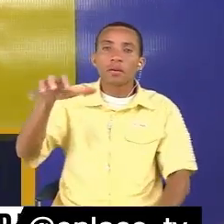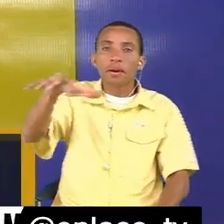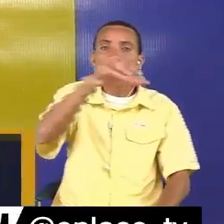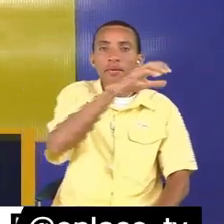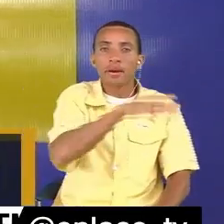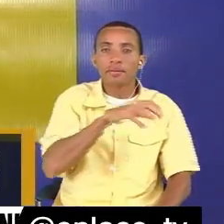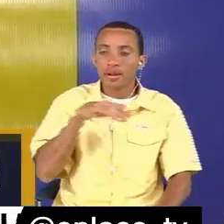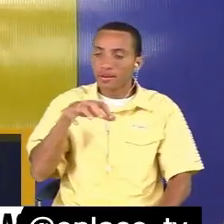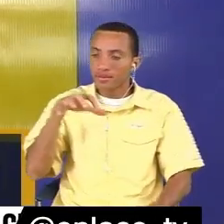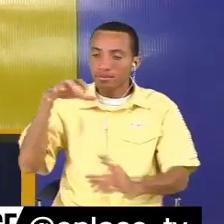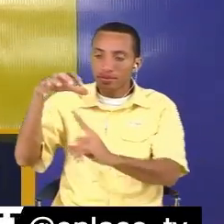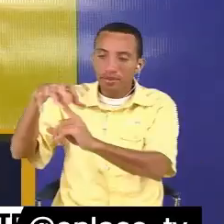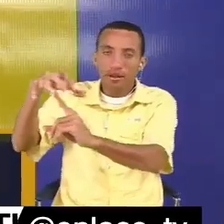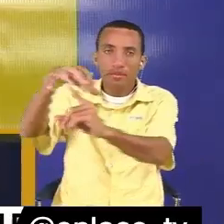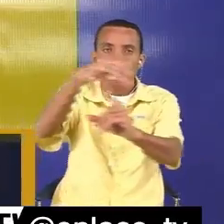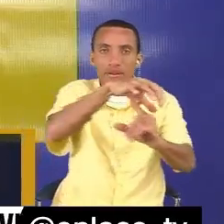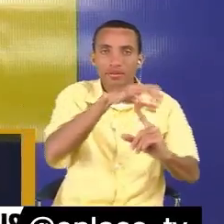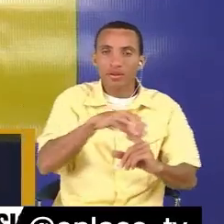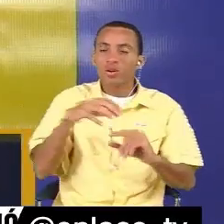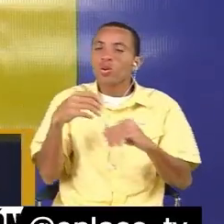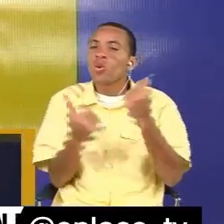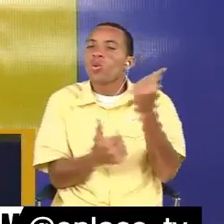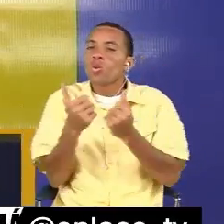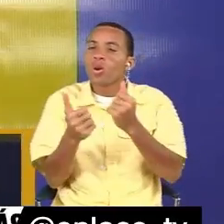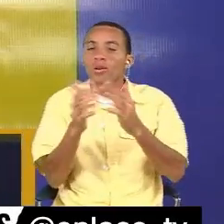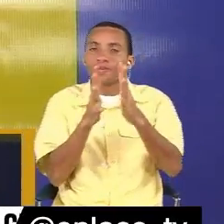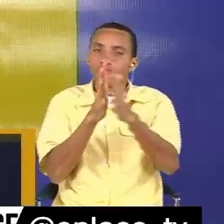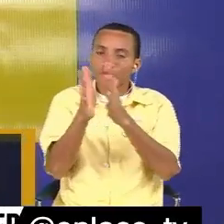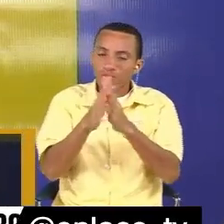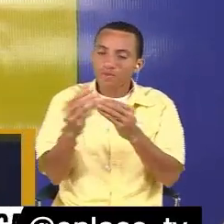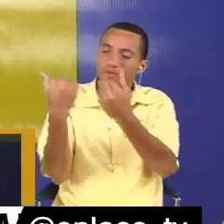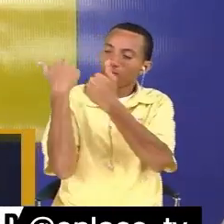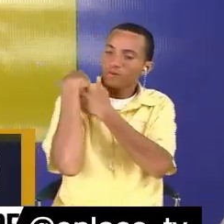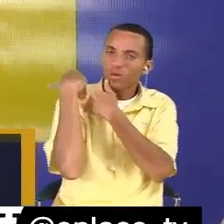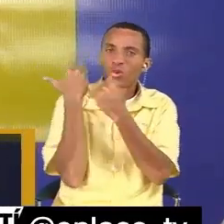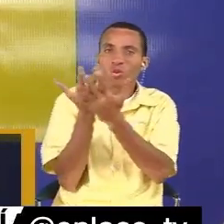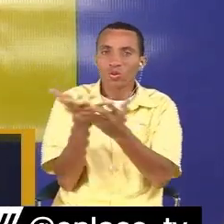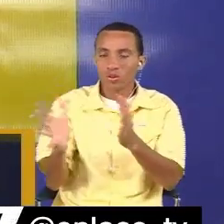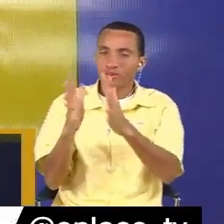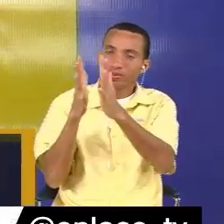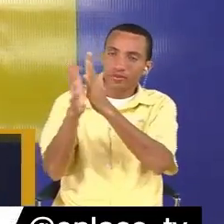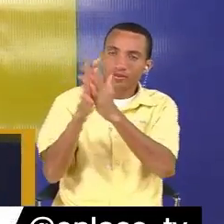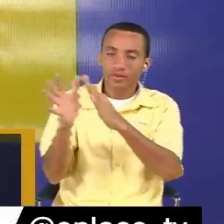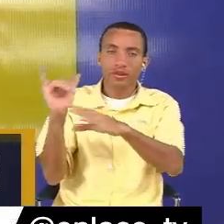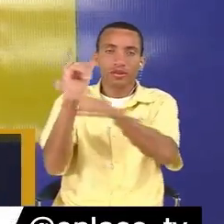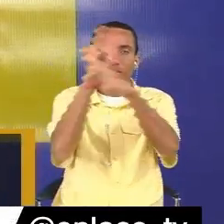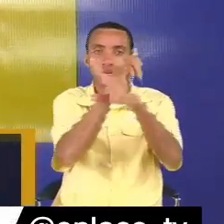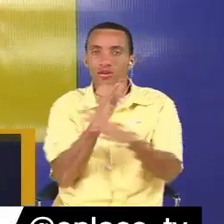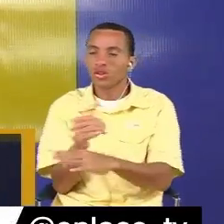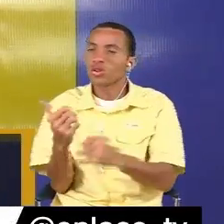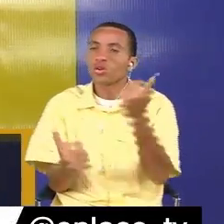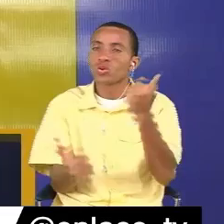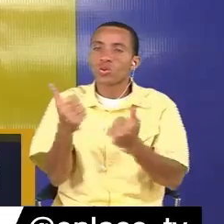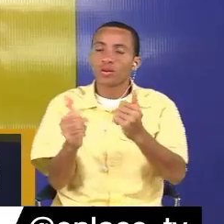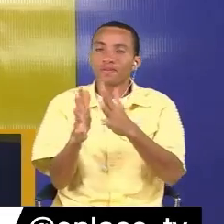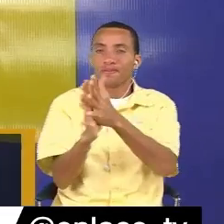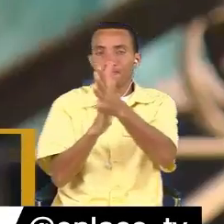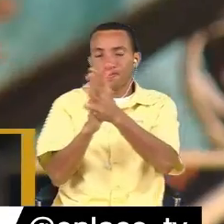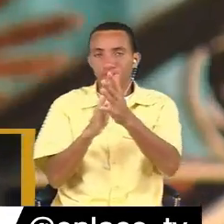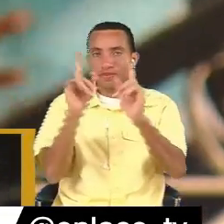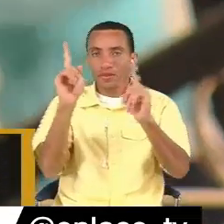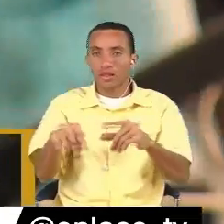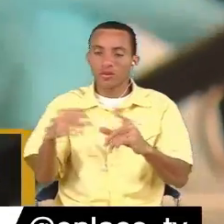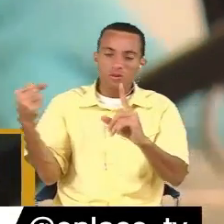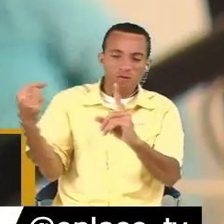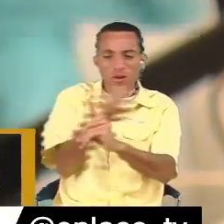le va a explicar a la comunidad cuál es la función que cada una de estas instituciones está cumpliendo en tratándose del fenómeno de